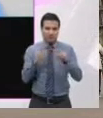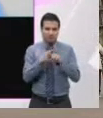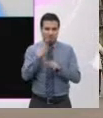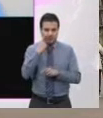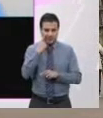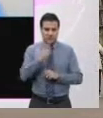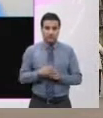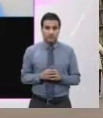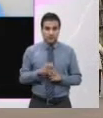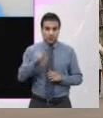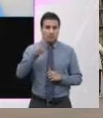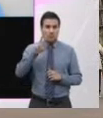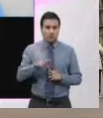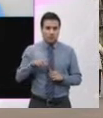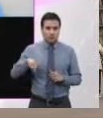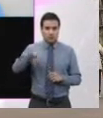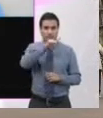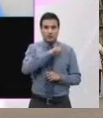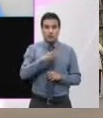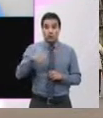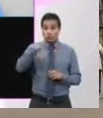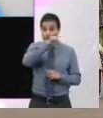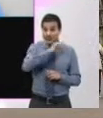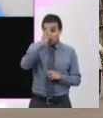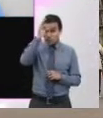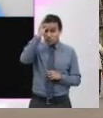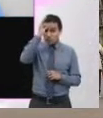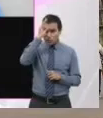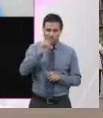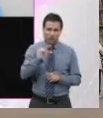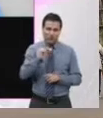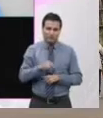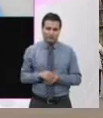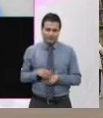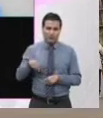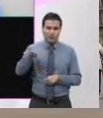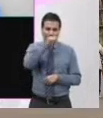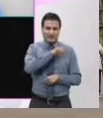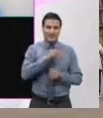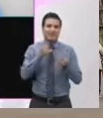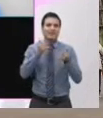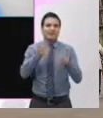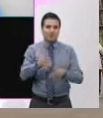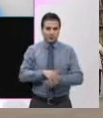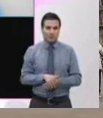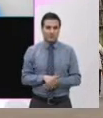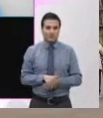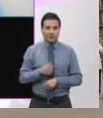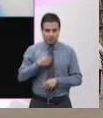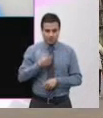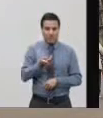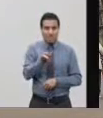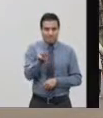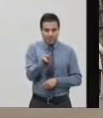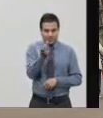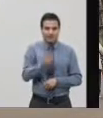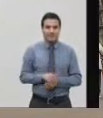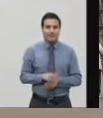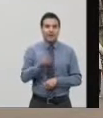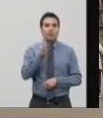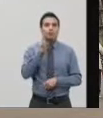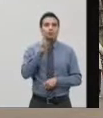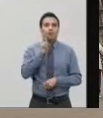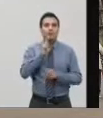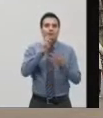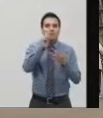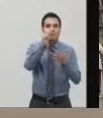verdad es que los acusamos de tramposos, no de tontos. Esa es la primera referencia que haría yo. Y yo te preguntaría que si las pruebas están